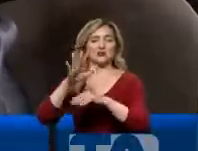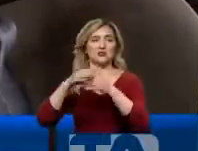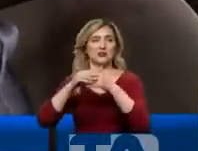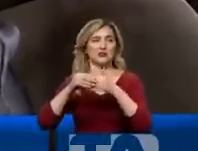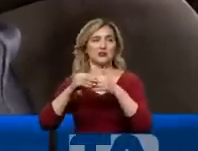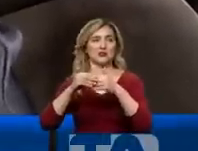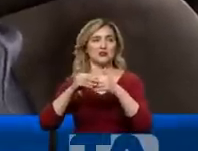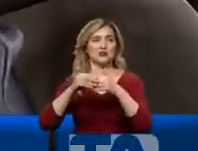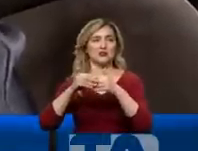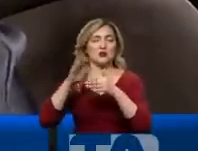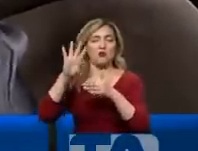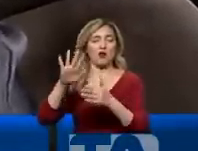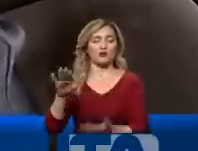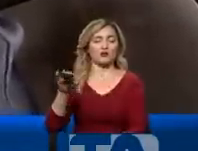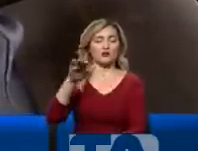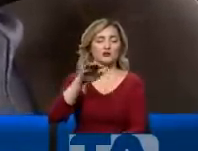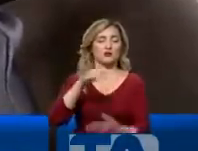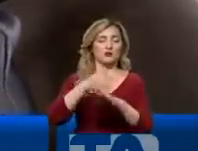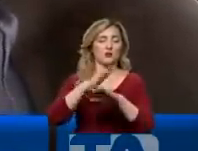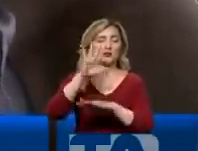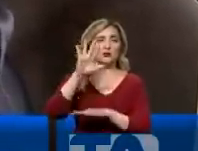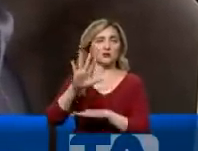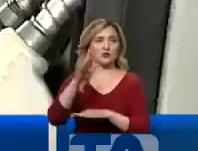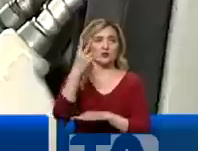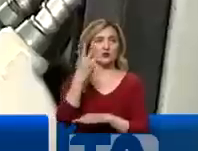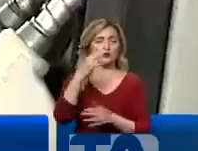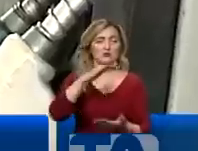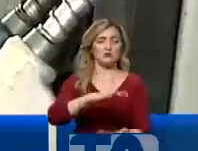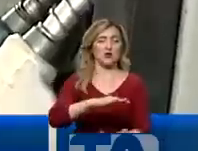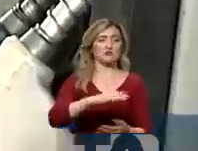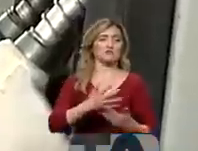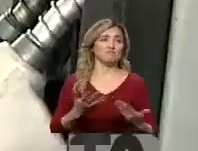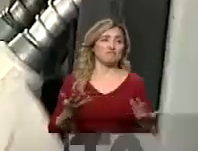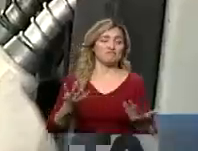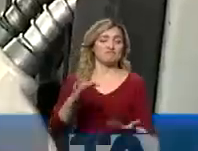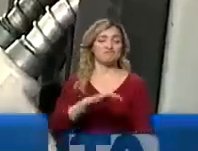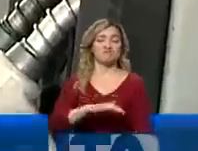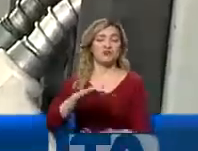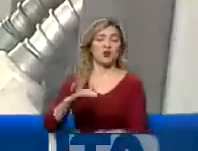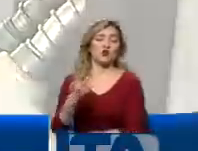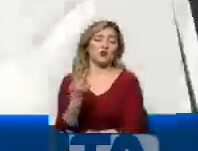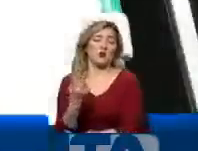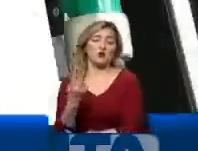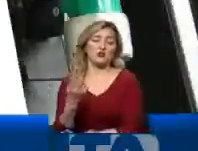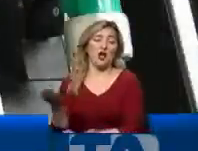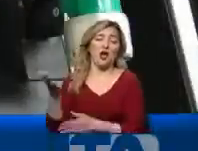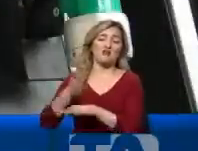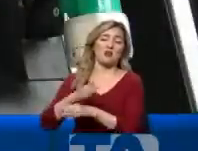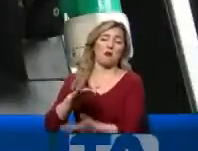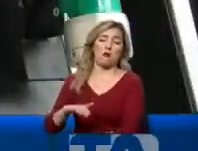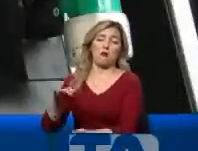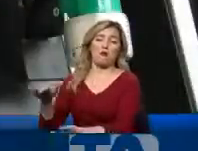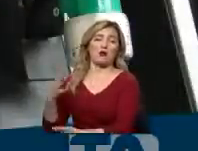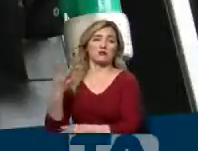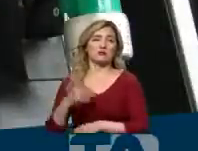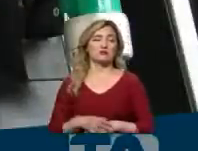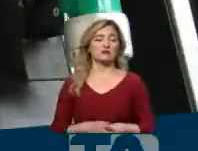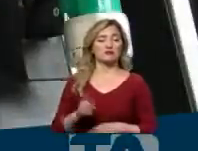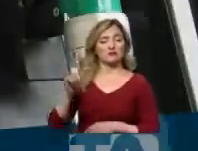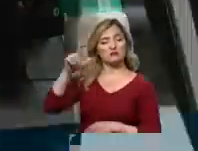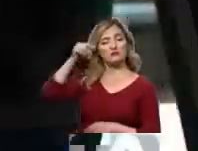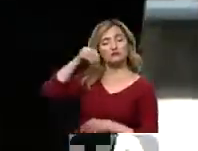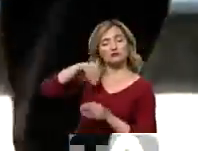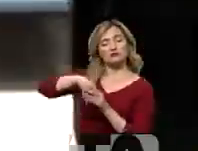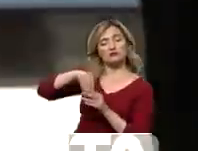$5, 4 galones, después con $5, 2 galones. Con esta medida, el gobierno anticipa un ahorro de